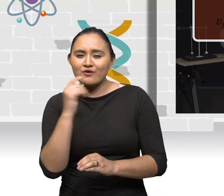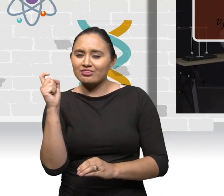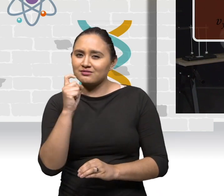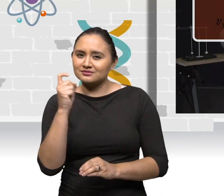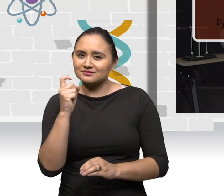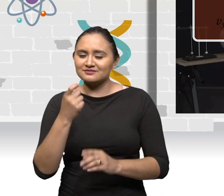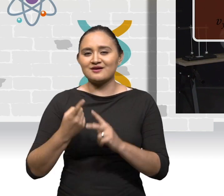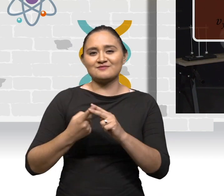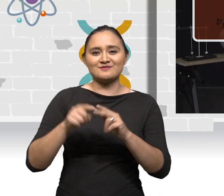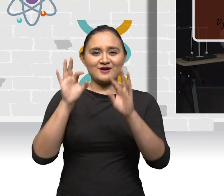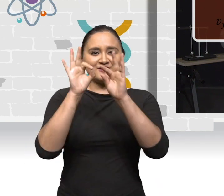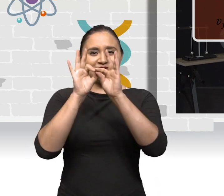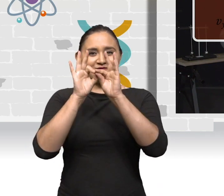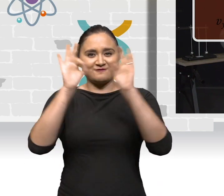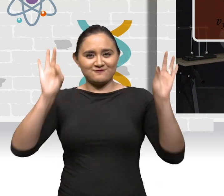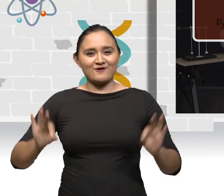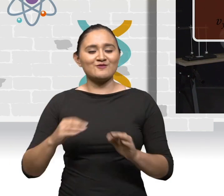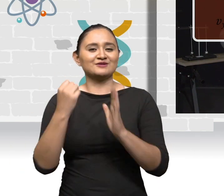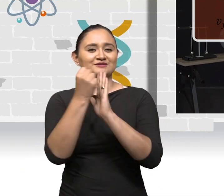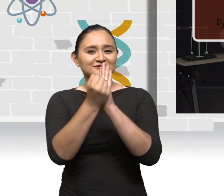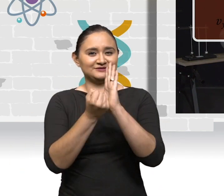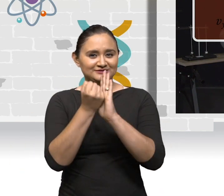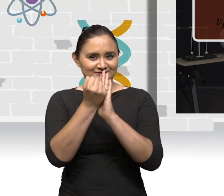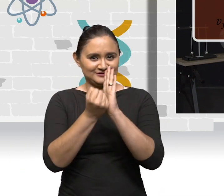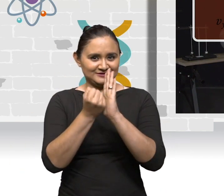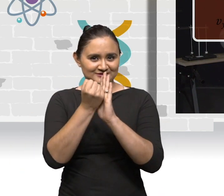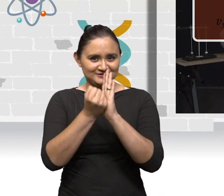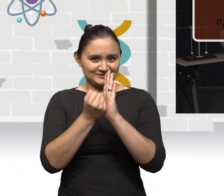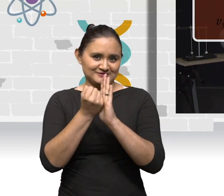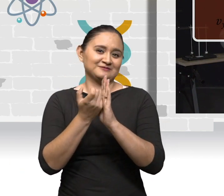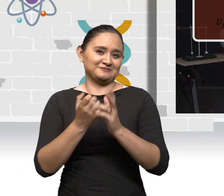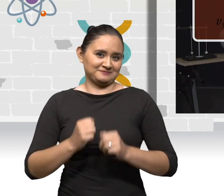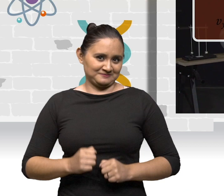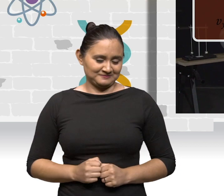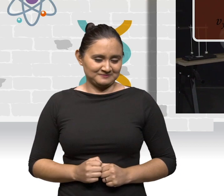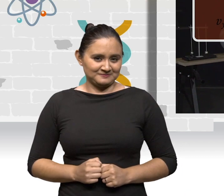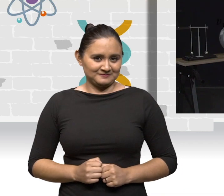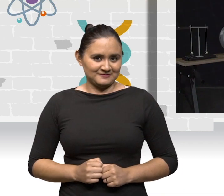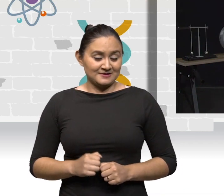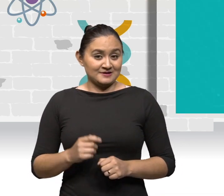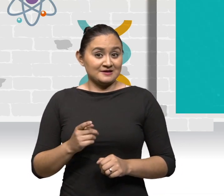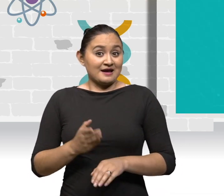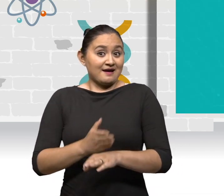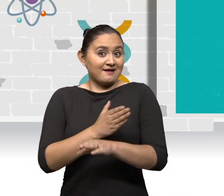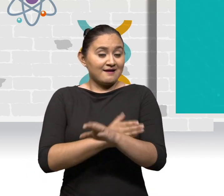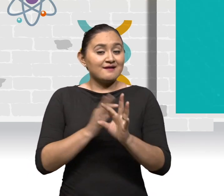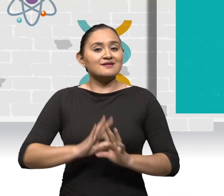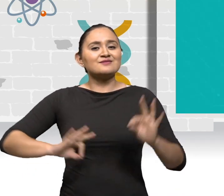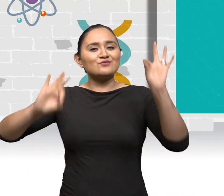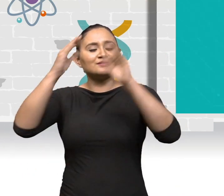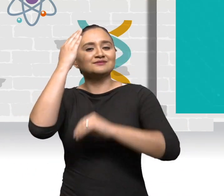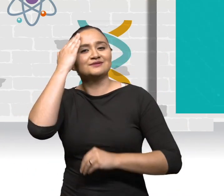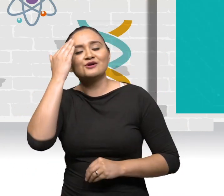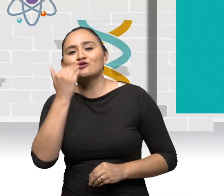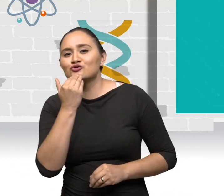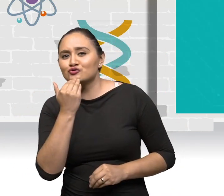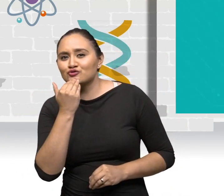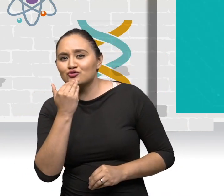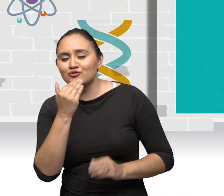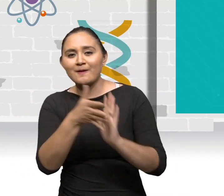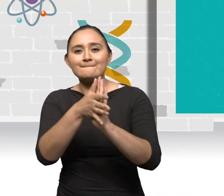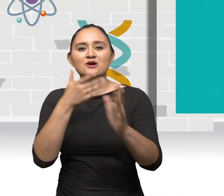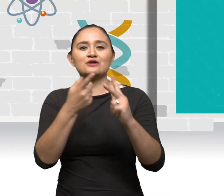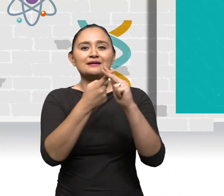máxima, utilizando la primera ecuación del movimiento rectilíneo uniformemente variado. Para esto, necesitamos